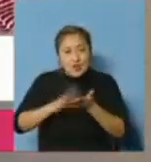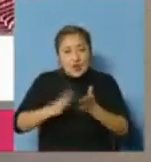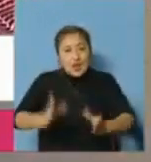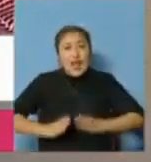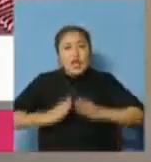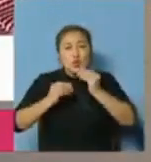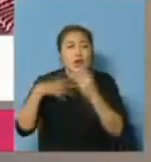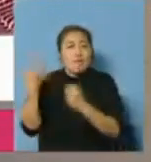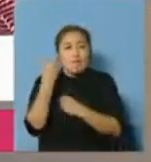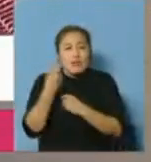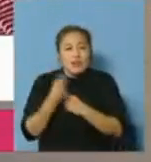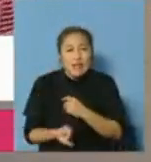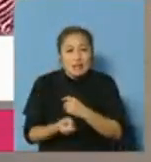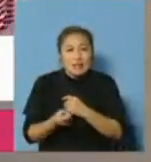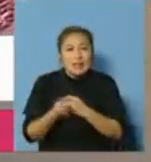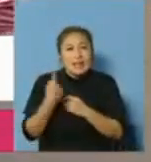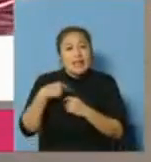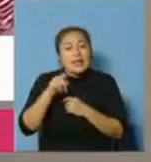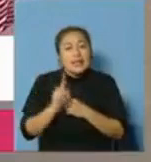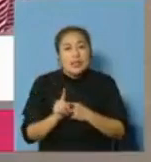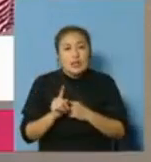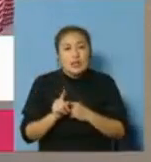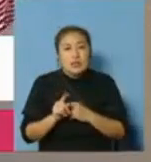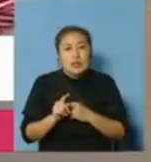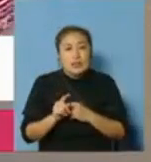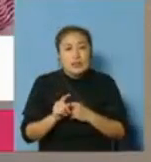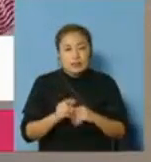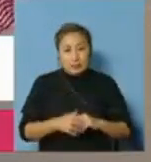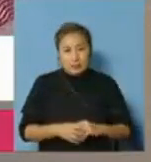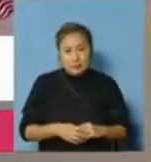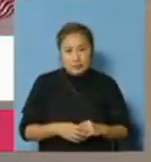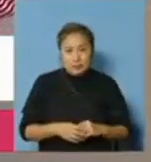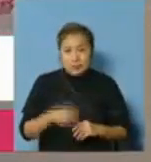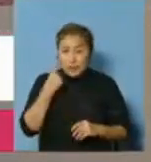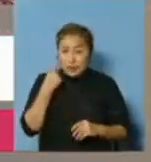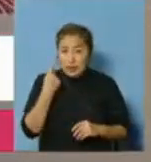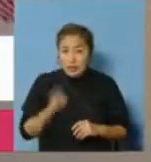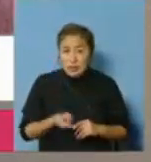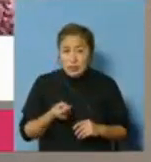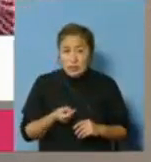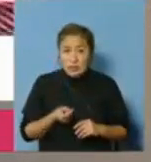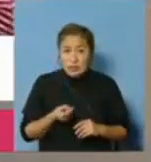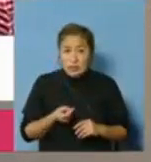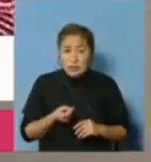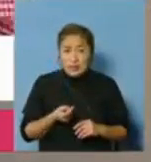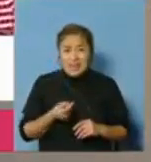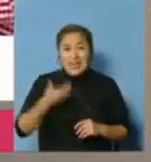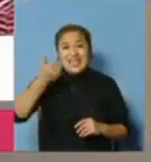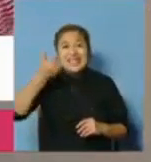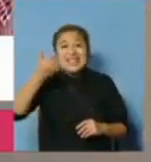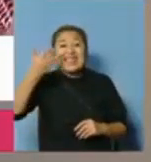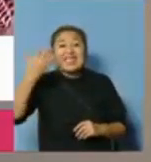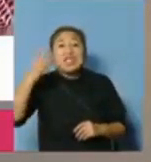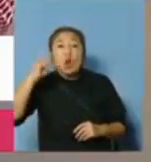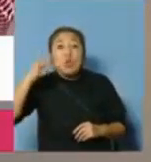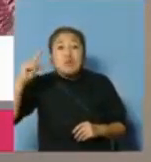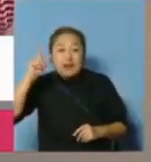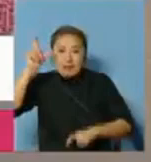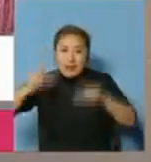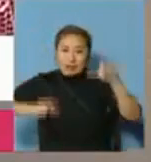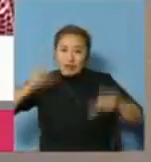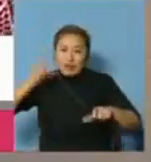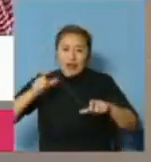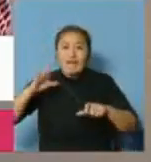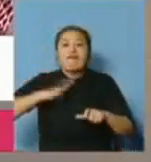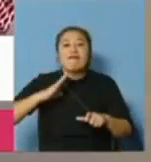beneficios importantes y lo que son a tener en cuenta 65.000 usuarios